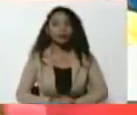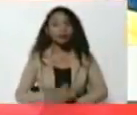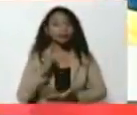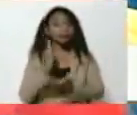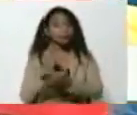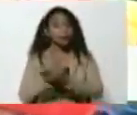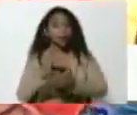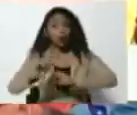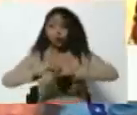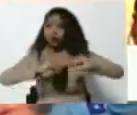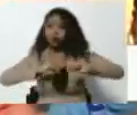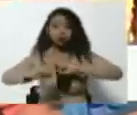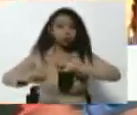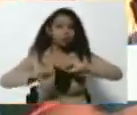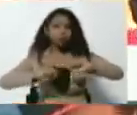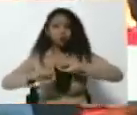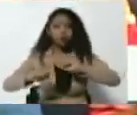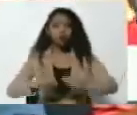Siempre movilizados,